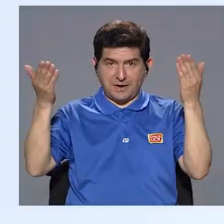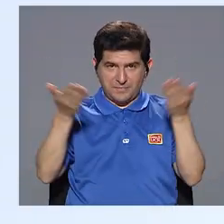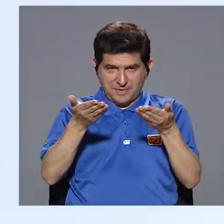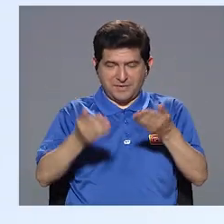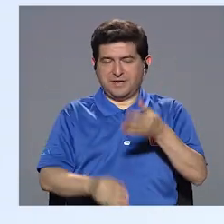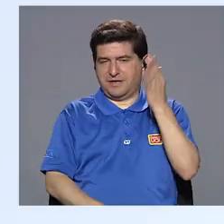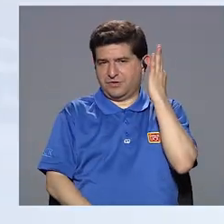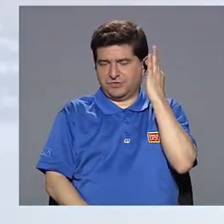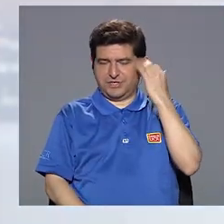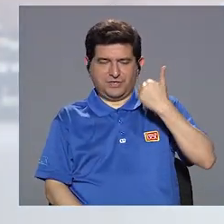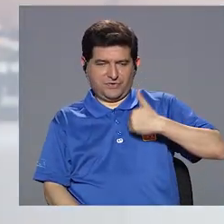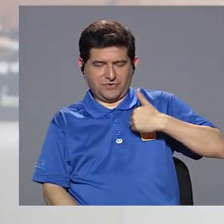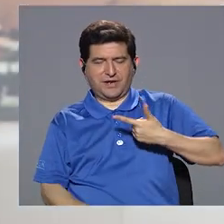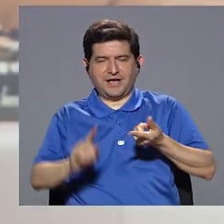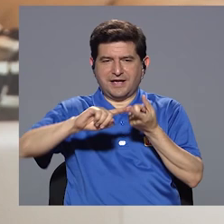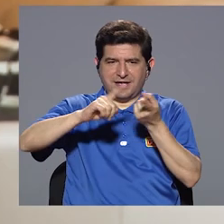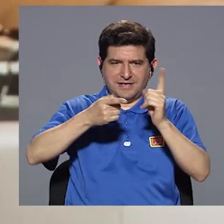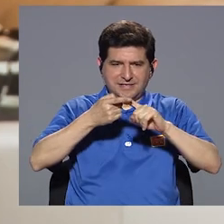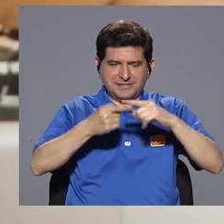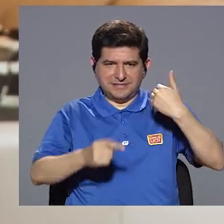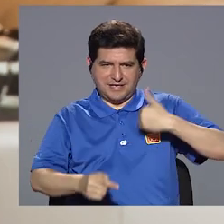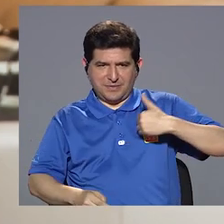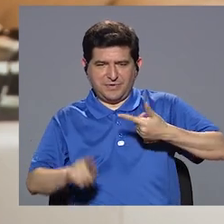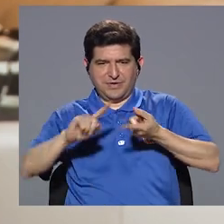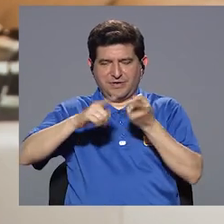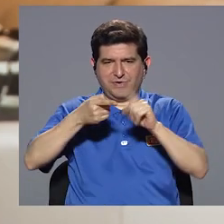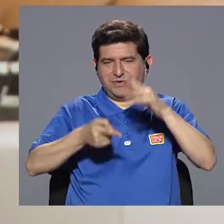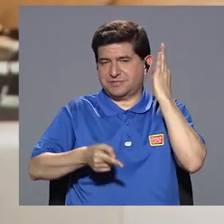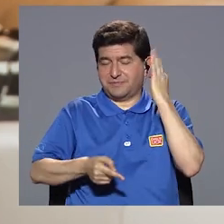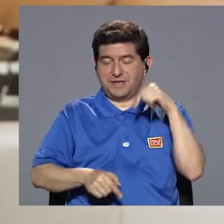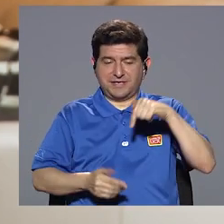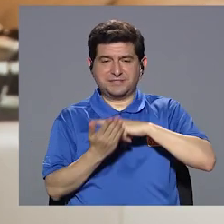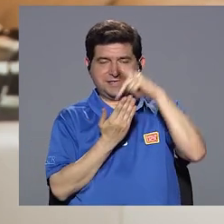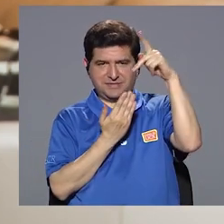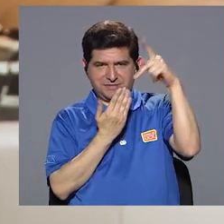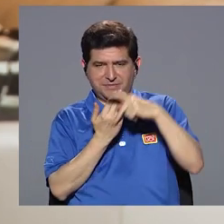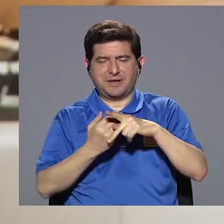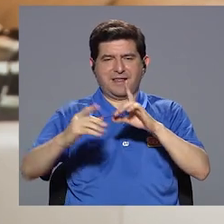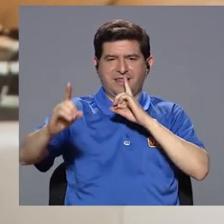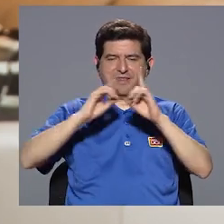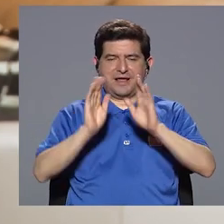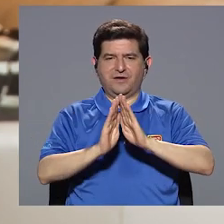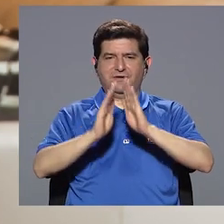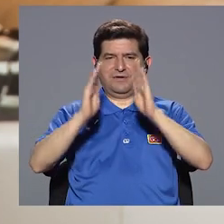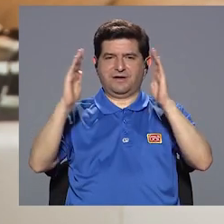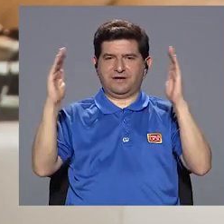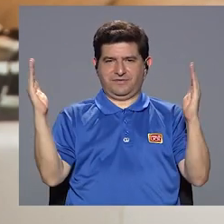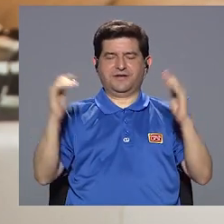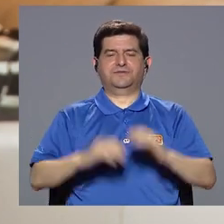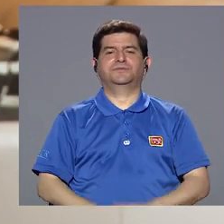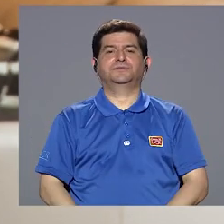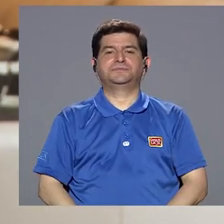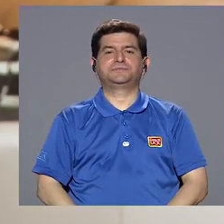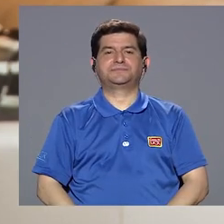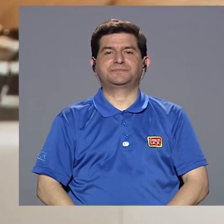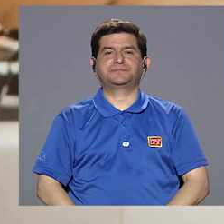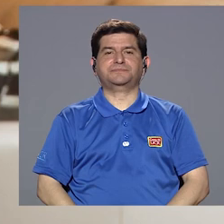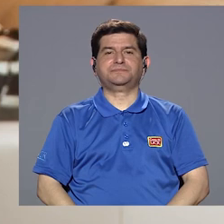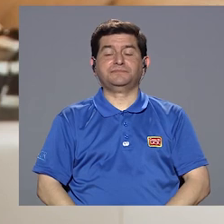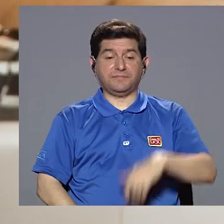bienvenidos señoras y señores amigos y amigas a este espacio de diálogo abierto